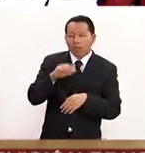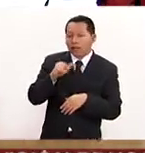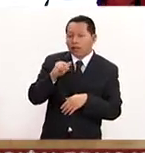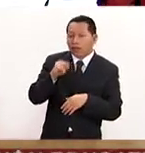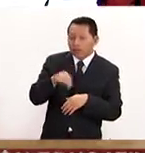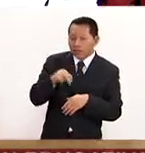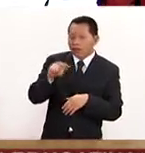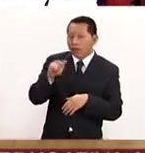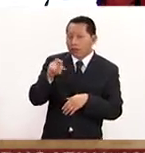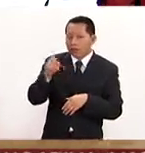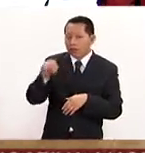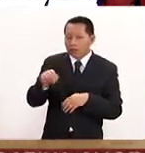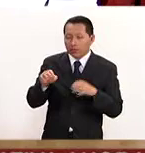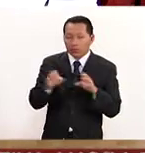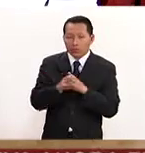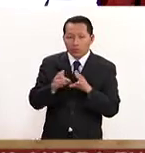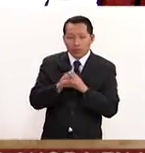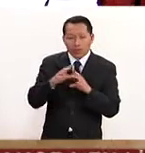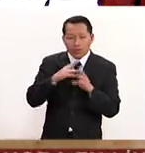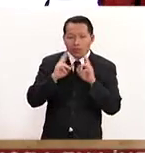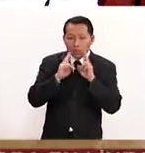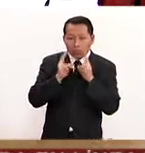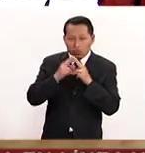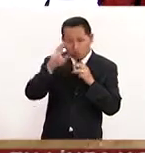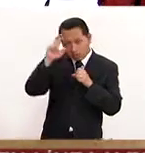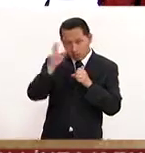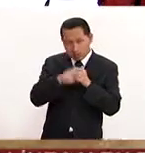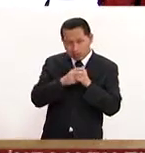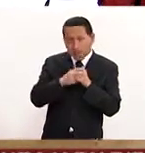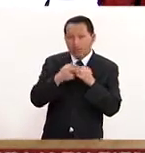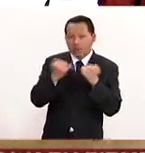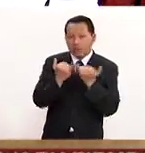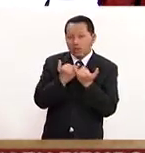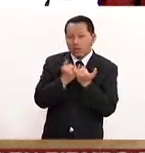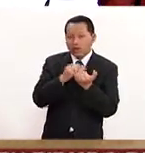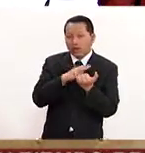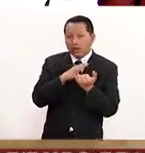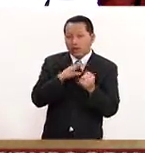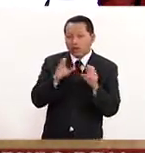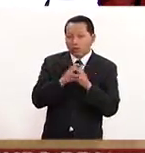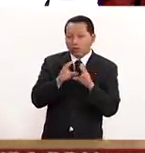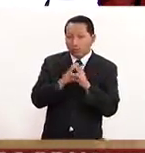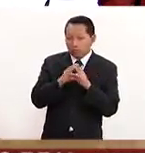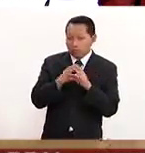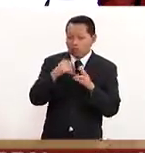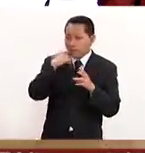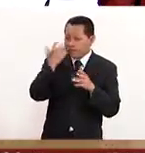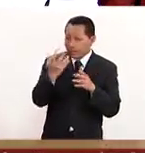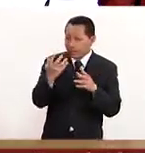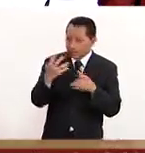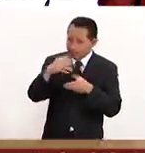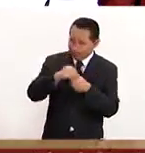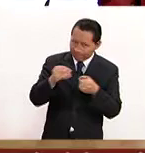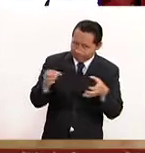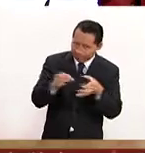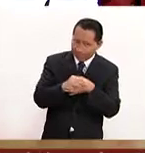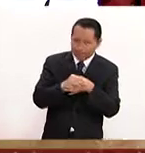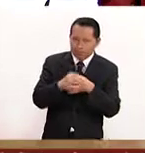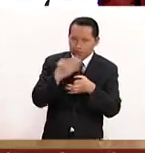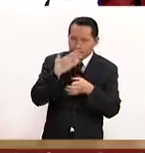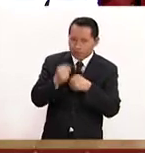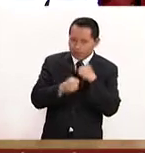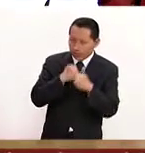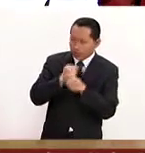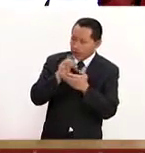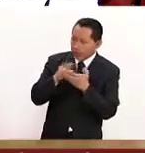que prácticamente devastaría a la Unión Europea y culminaría con esta gran integración que se planteó pues, desde hace ya varios años. Muchísimas